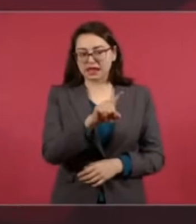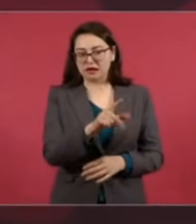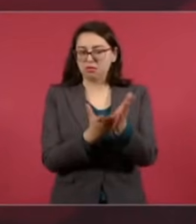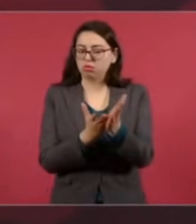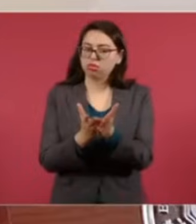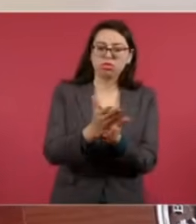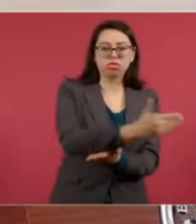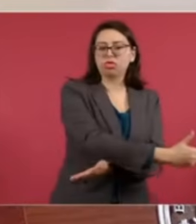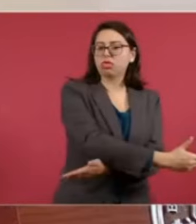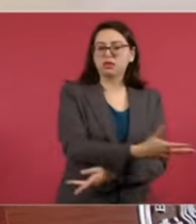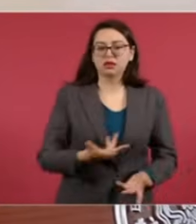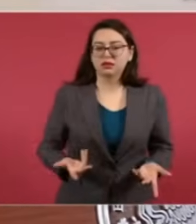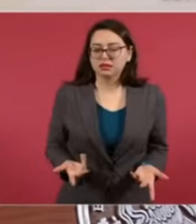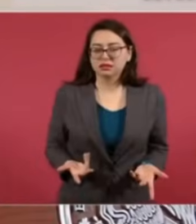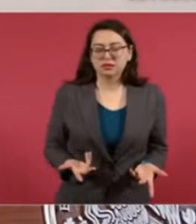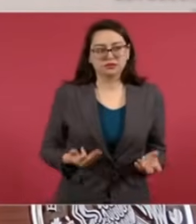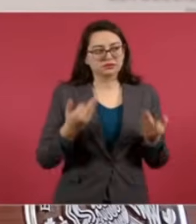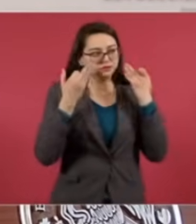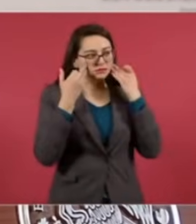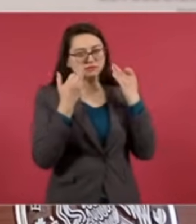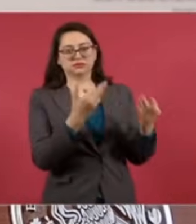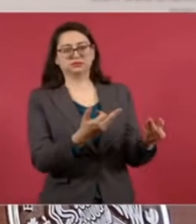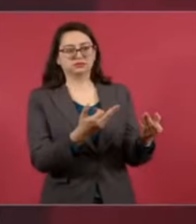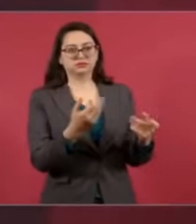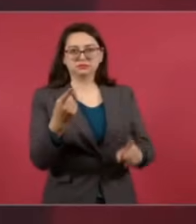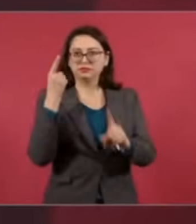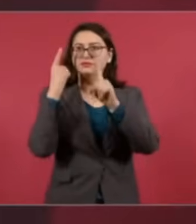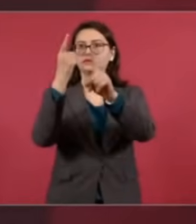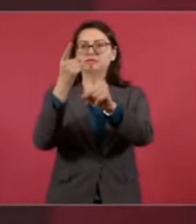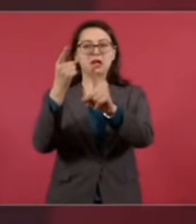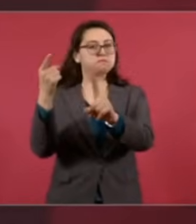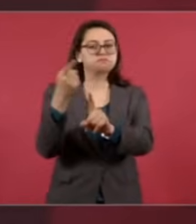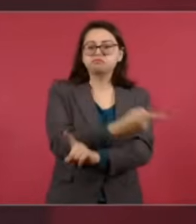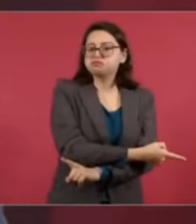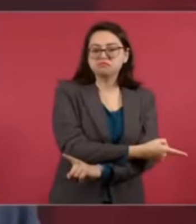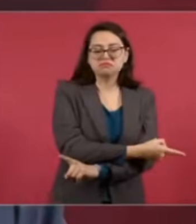desviarse de los principios y los anhelos de transformación, de